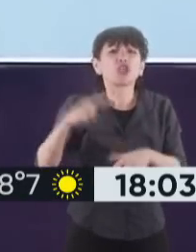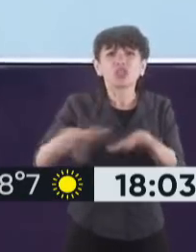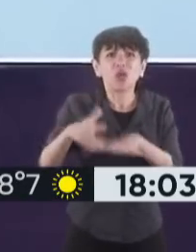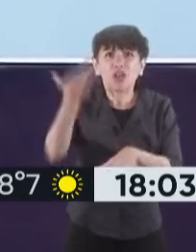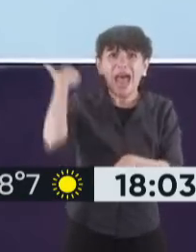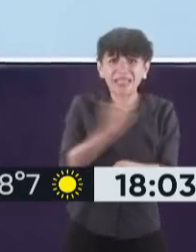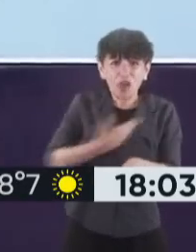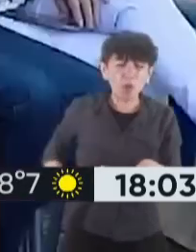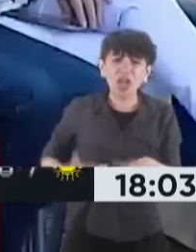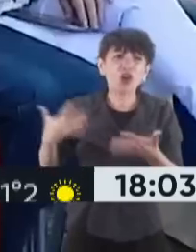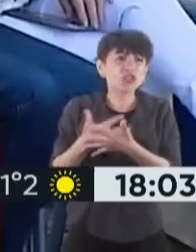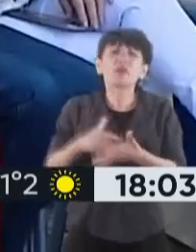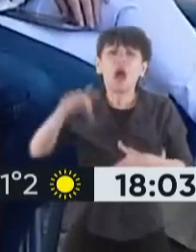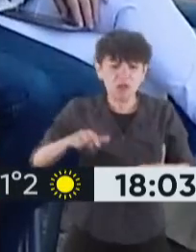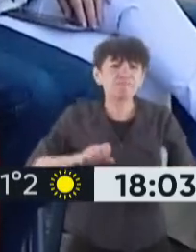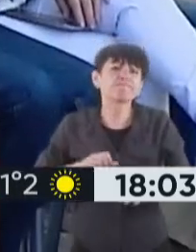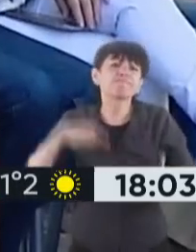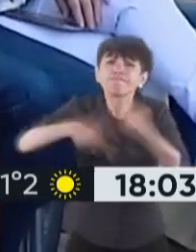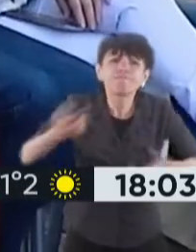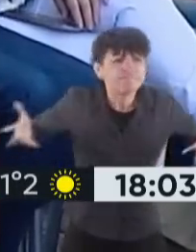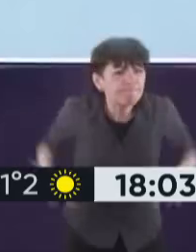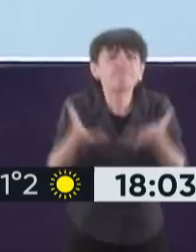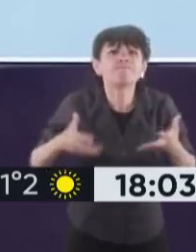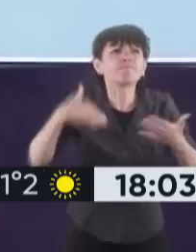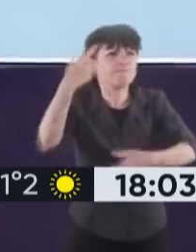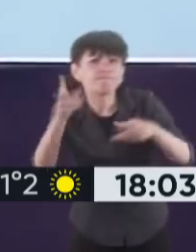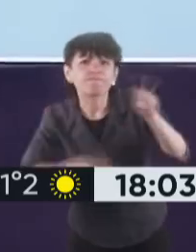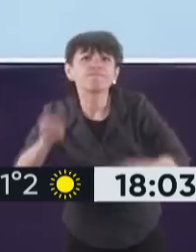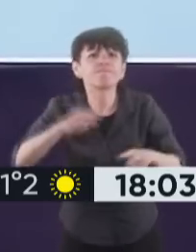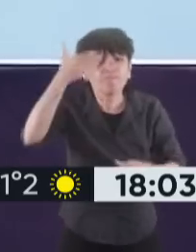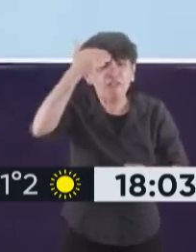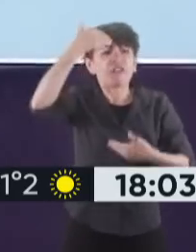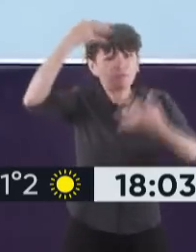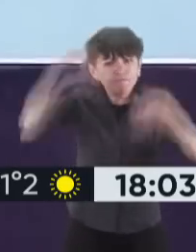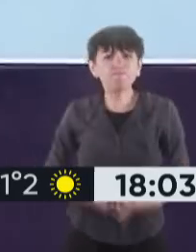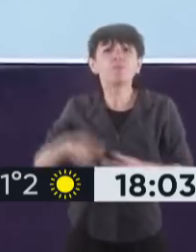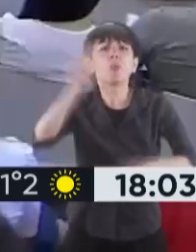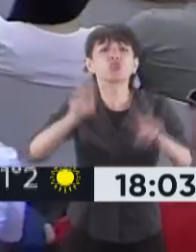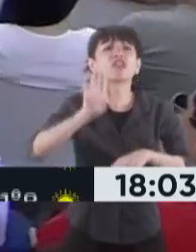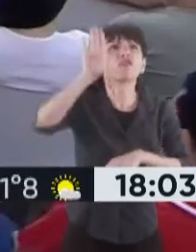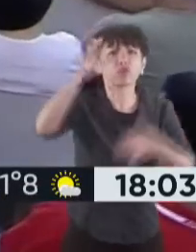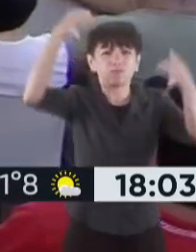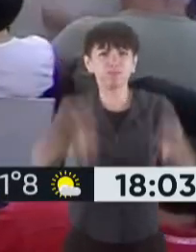hoy, caminando con la frente alta, buscando su futuro y construyendo el futuro que nos merecemos.